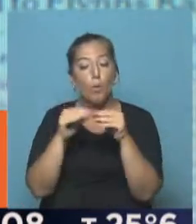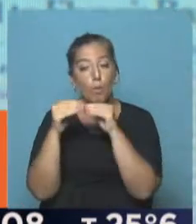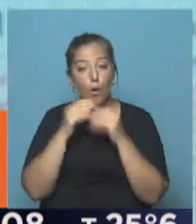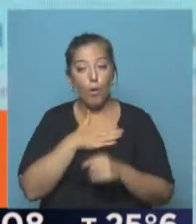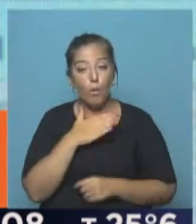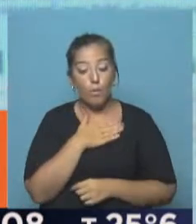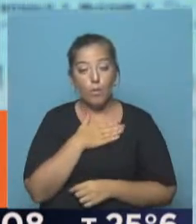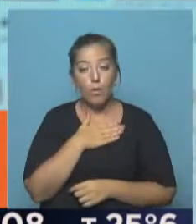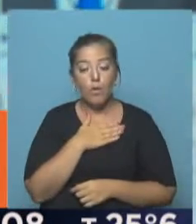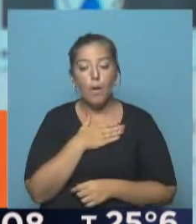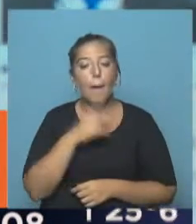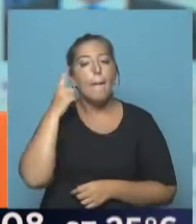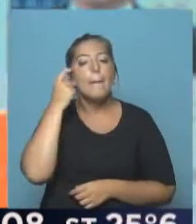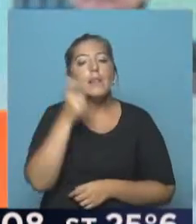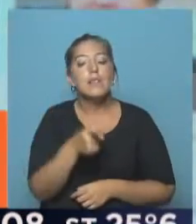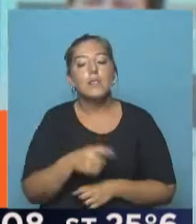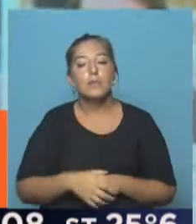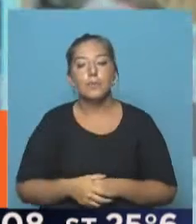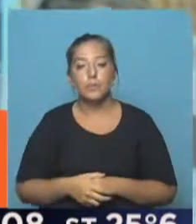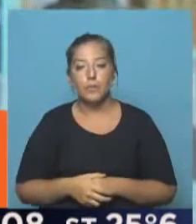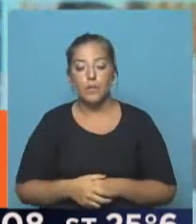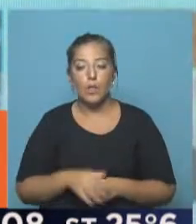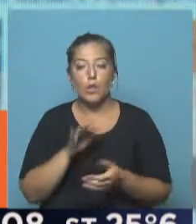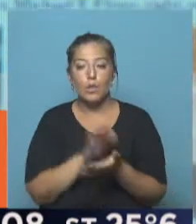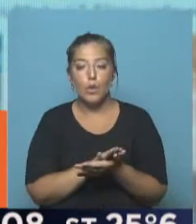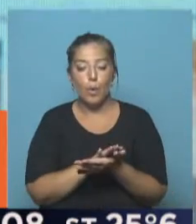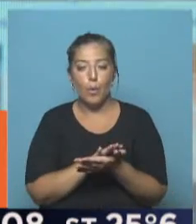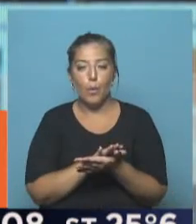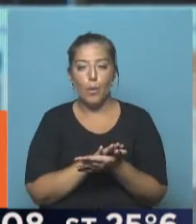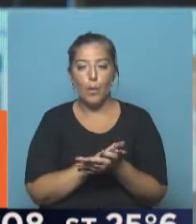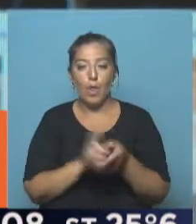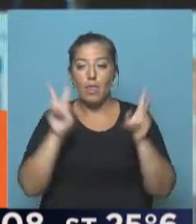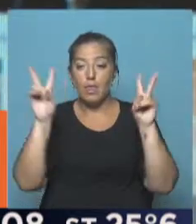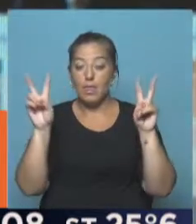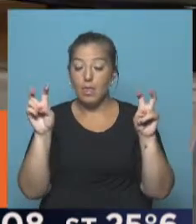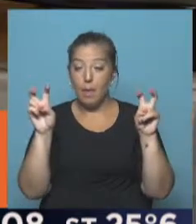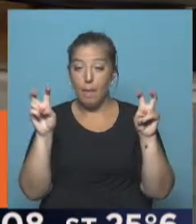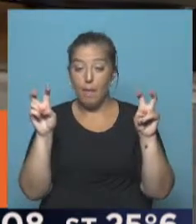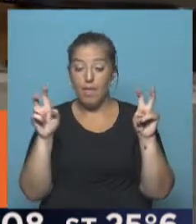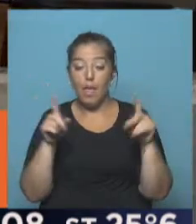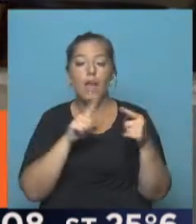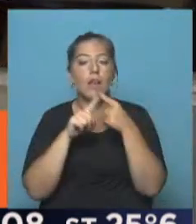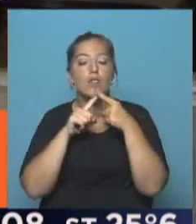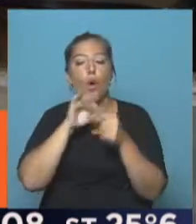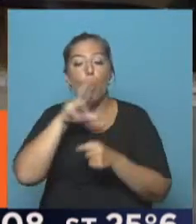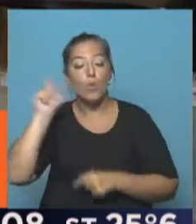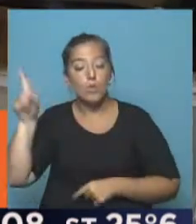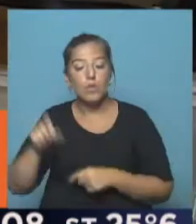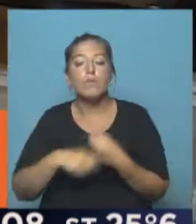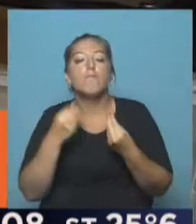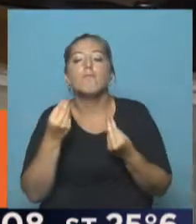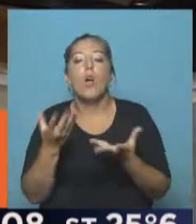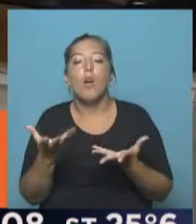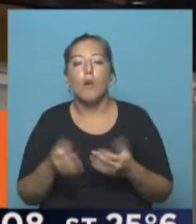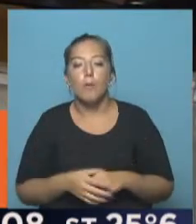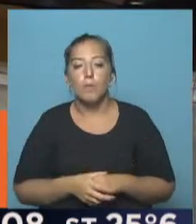compañeros, ¿cuánto pensás de que hay de profundidad en relación al tema de la relación con los rusos? Es decir, ¿hasta dónde llega